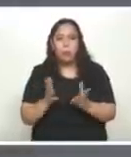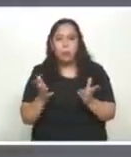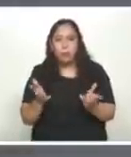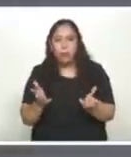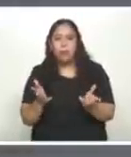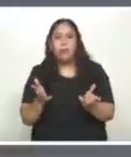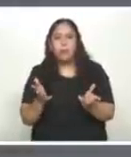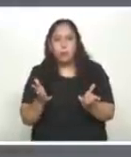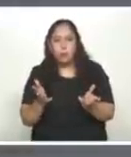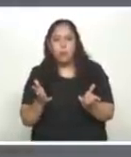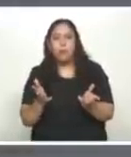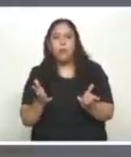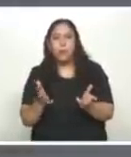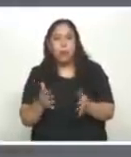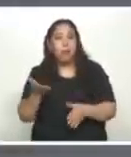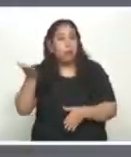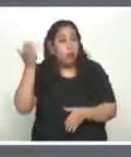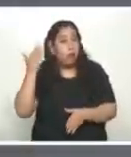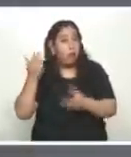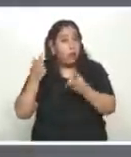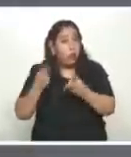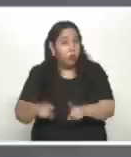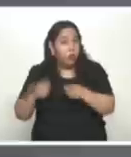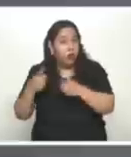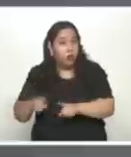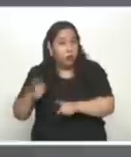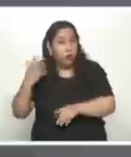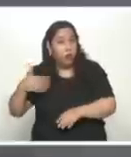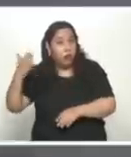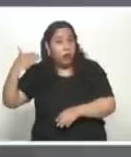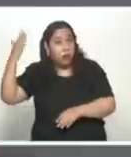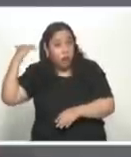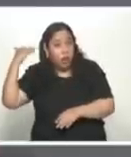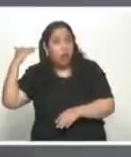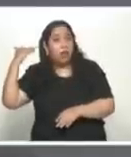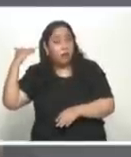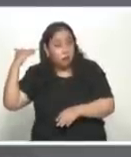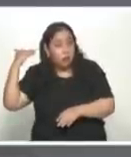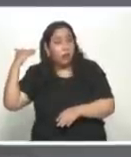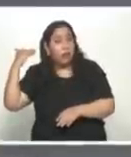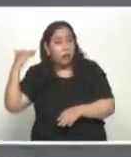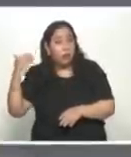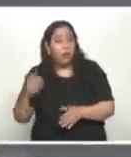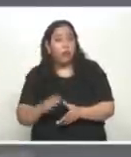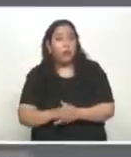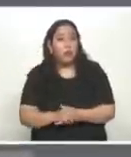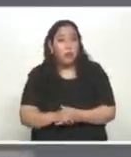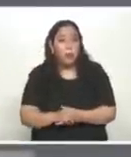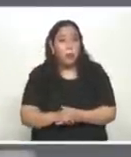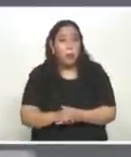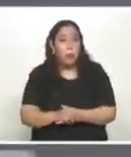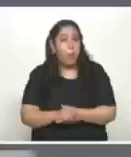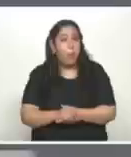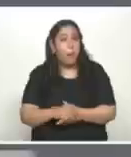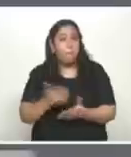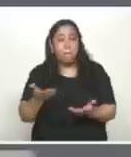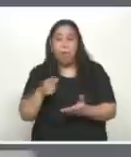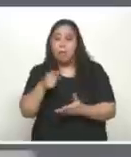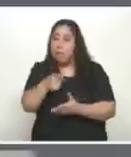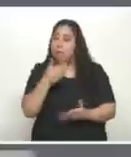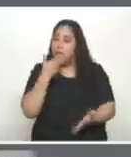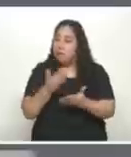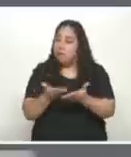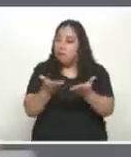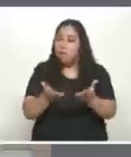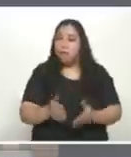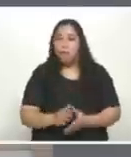que califican los hechos y las personas que se vinculan a esos hechos. Nosotros nos vinculamos a los hechos y esa es la diferencia. La